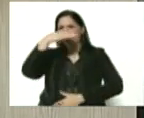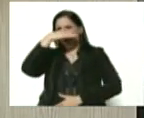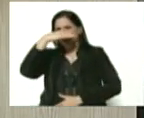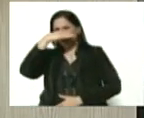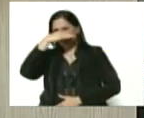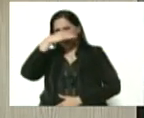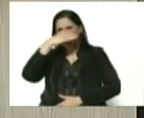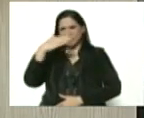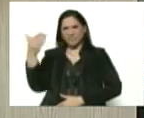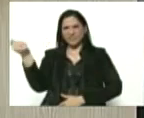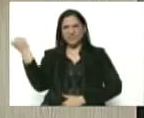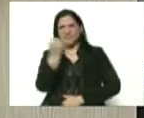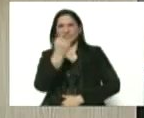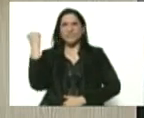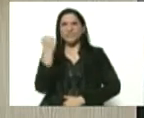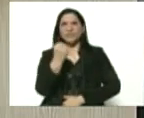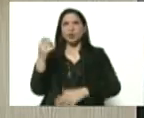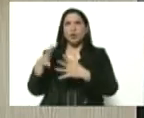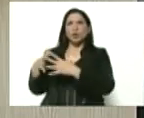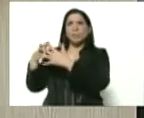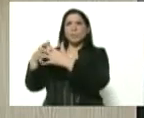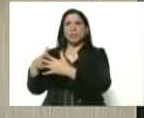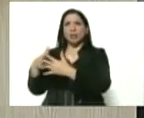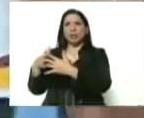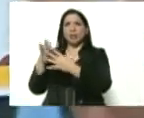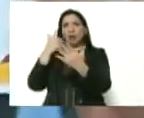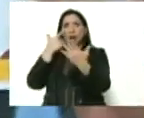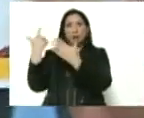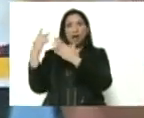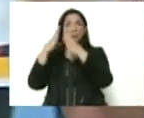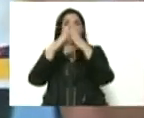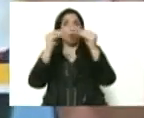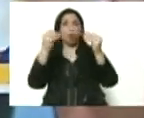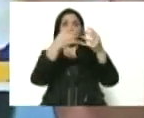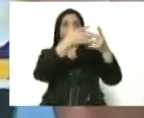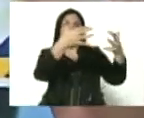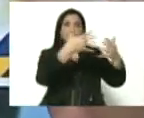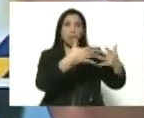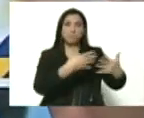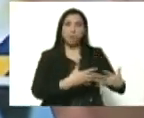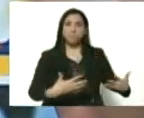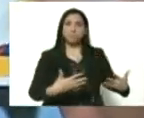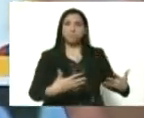norteamericanos, y aquí está todo el contrato.